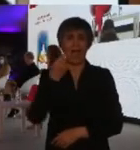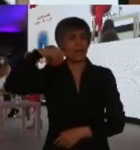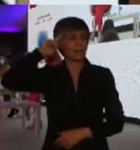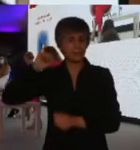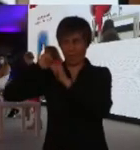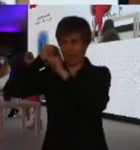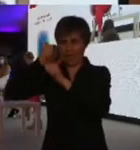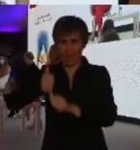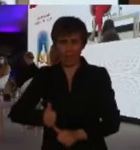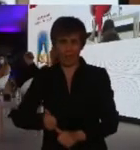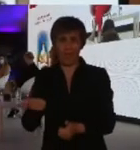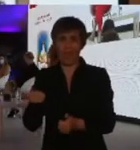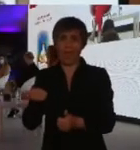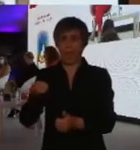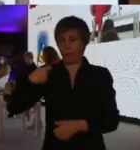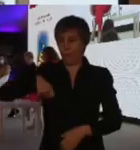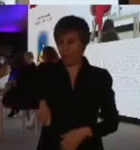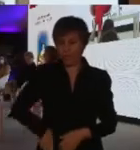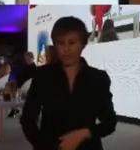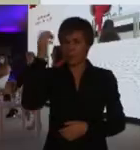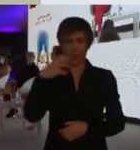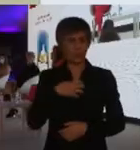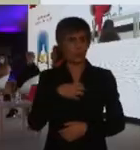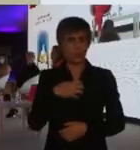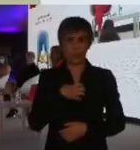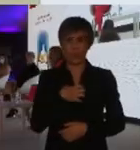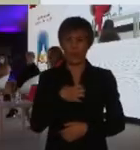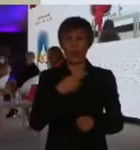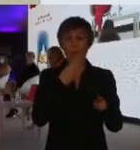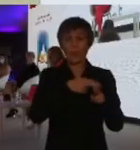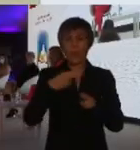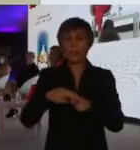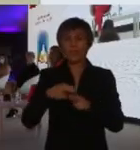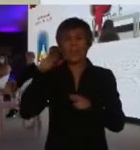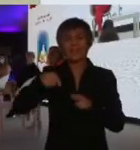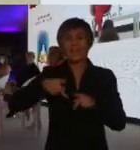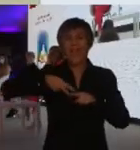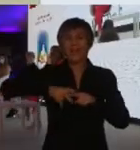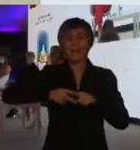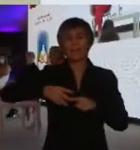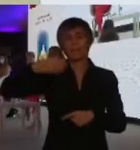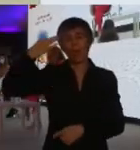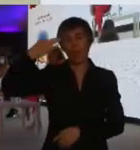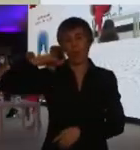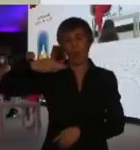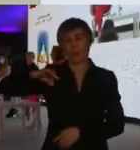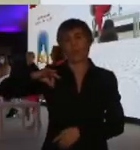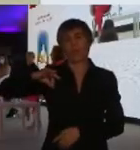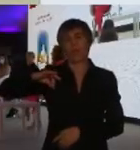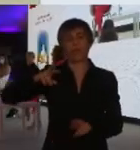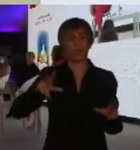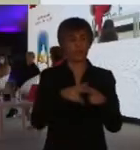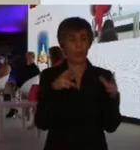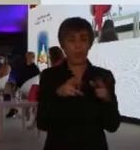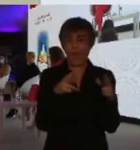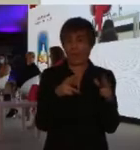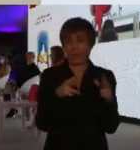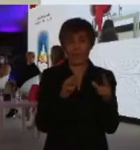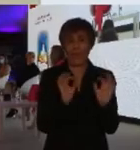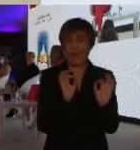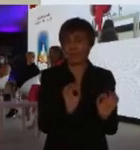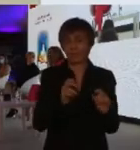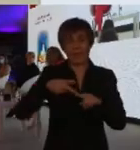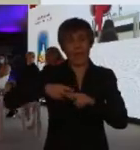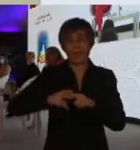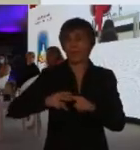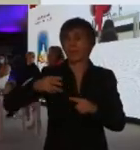Non podemos olvidar que a política é o único instrumento que ten a sociedade para promover cambios.